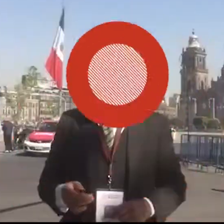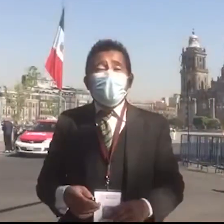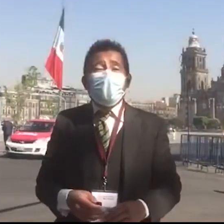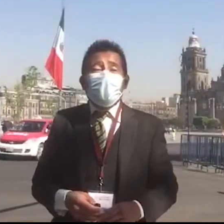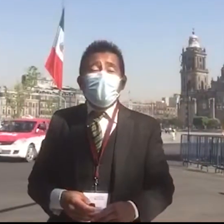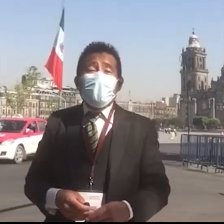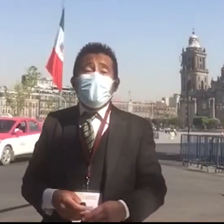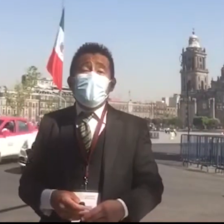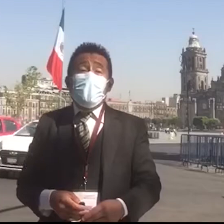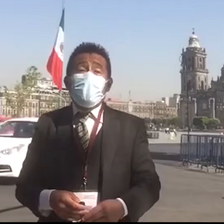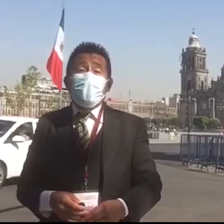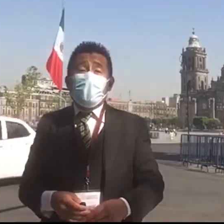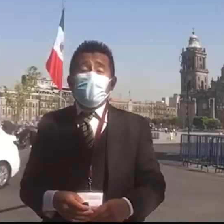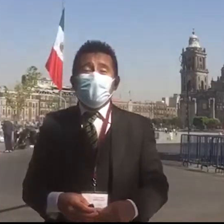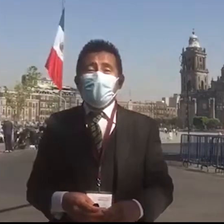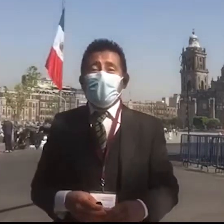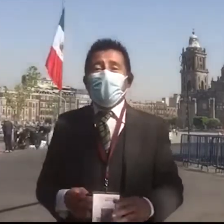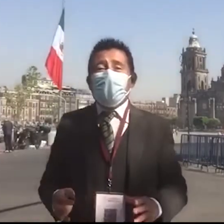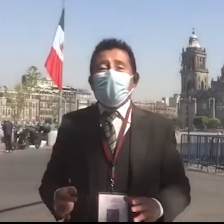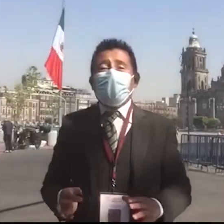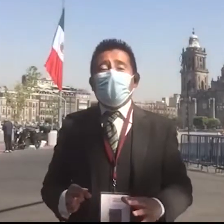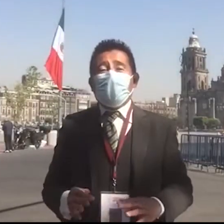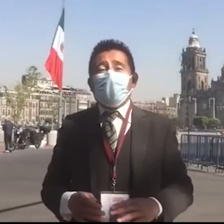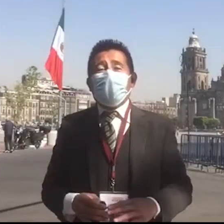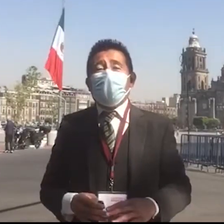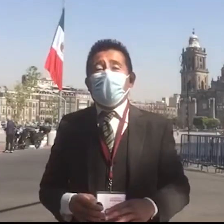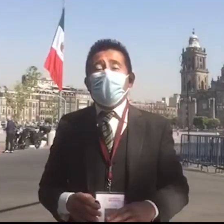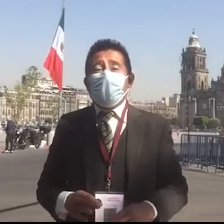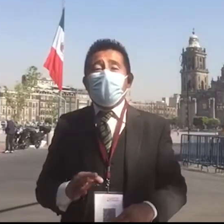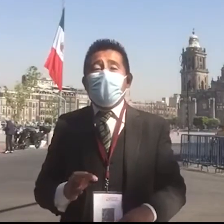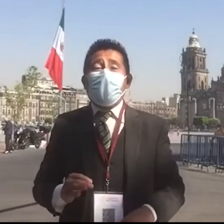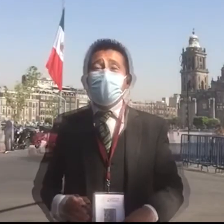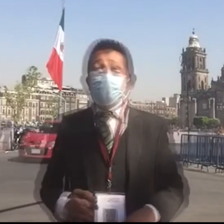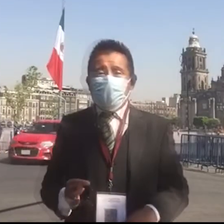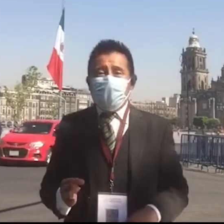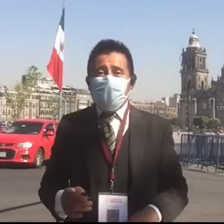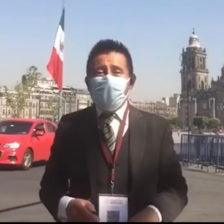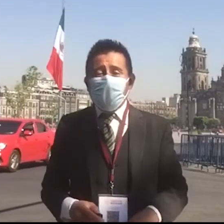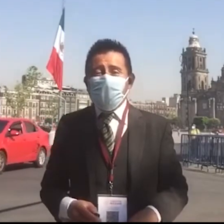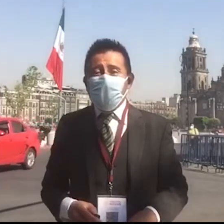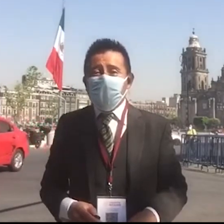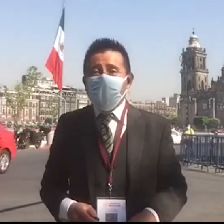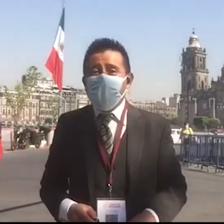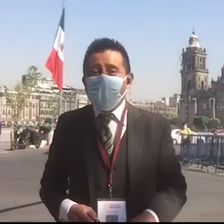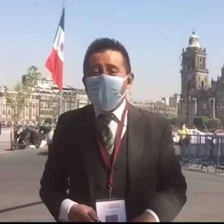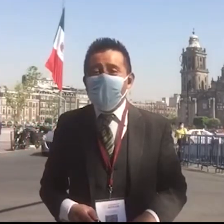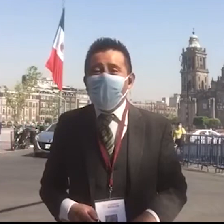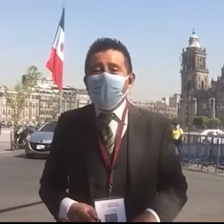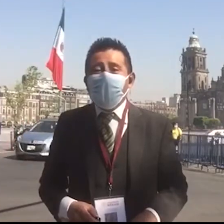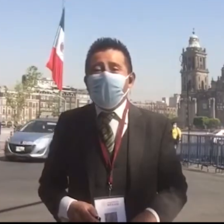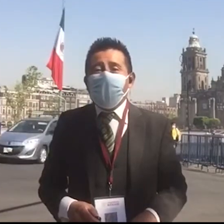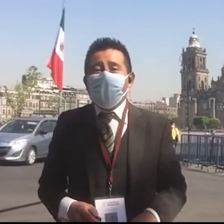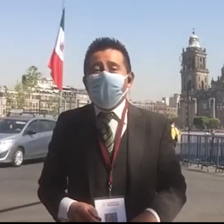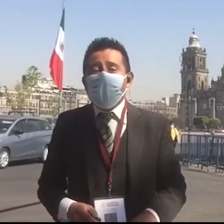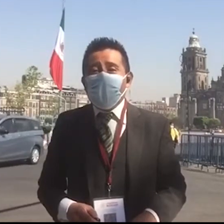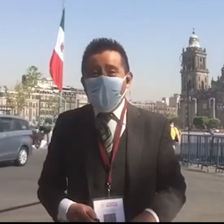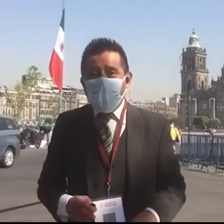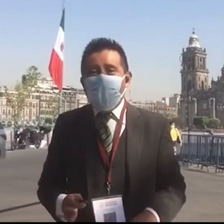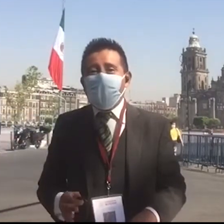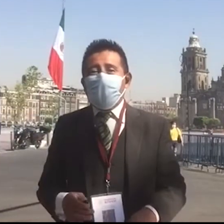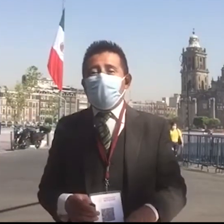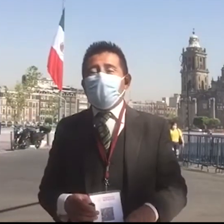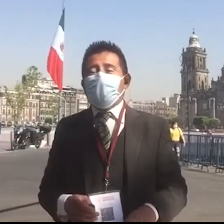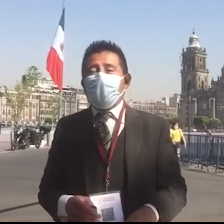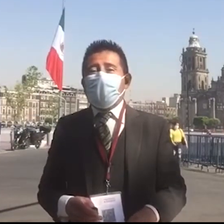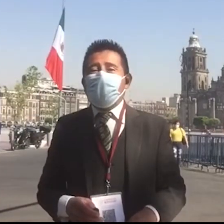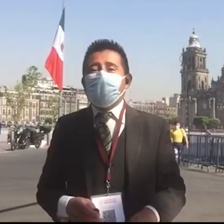El presidente de la República también habló de la conversación que tuvo ayer vía telefónica con Kamala Harris, la vicepresidenta de Estados Unidos, la cual reiteró, a la